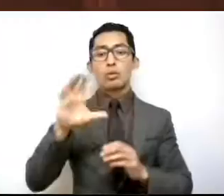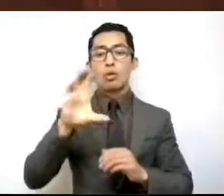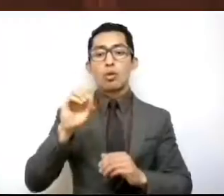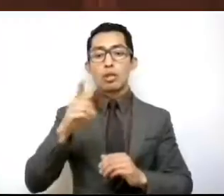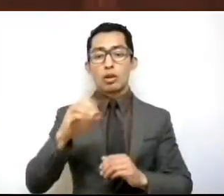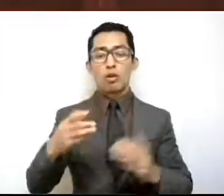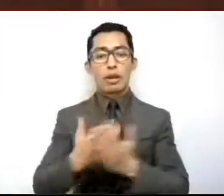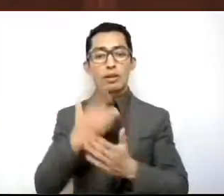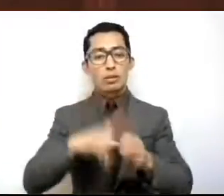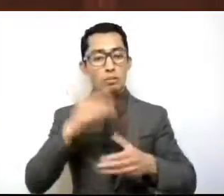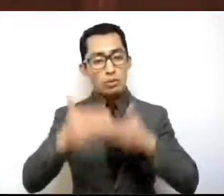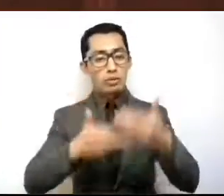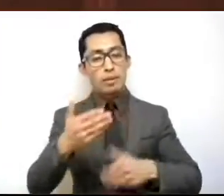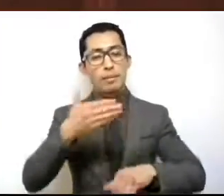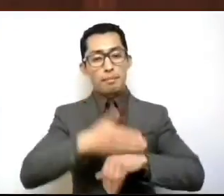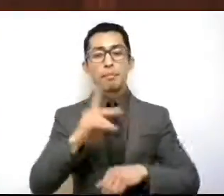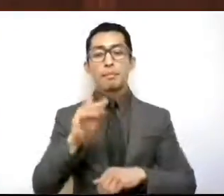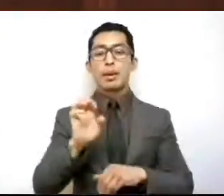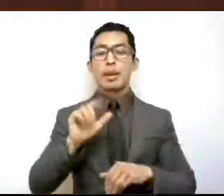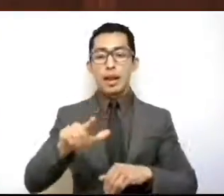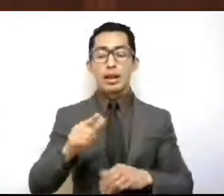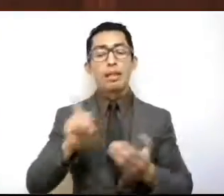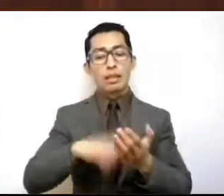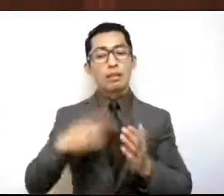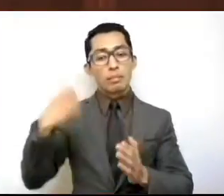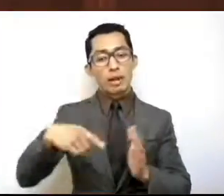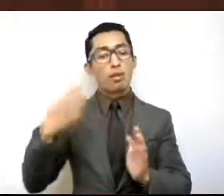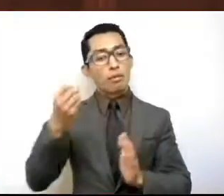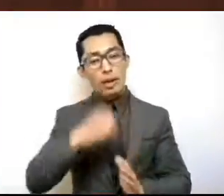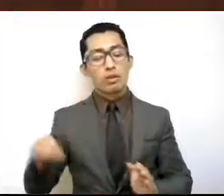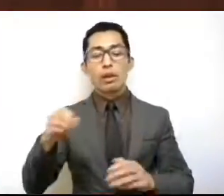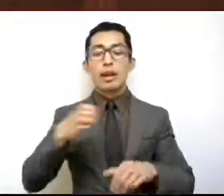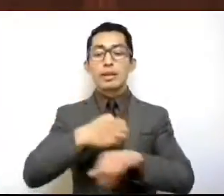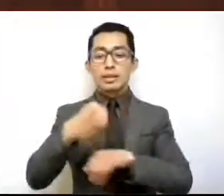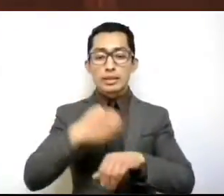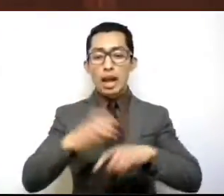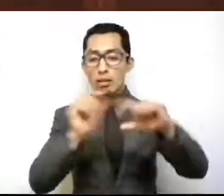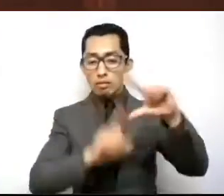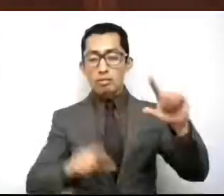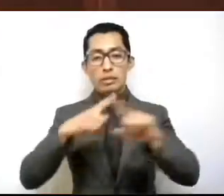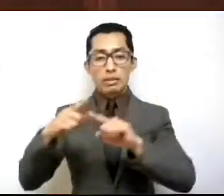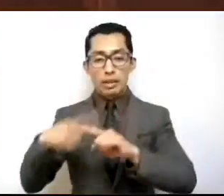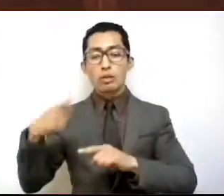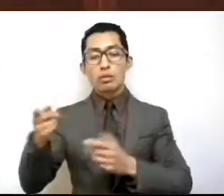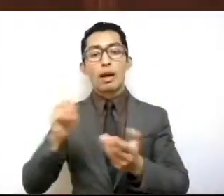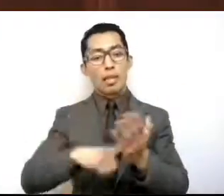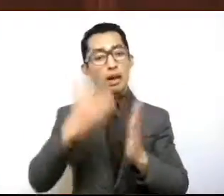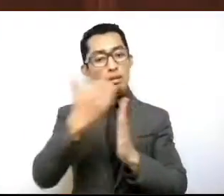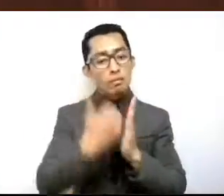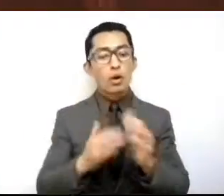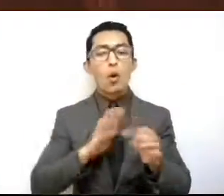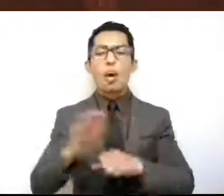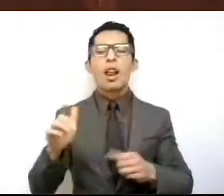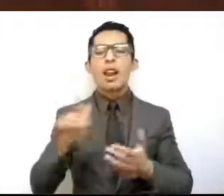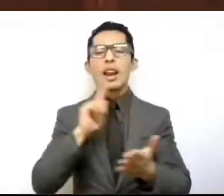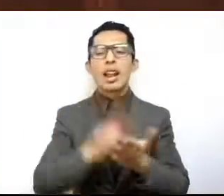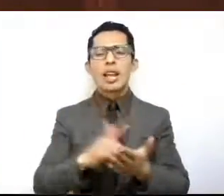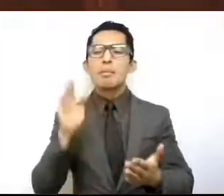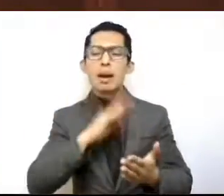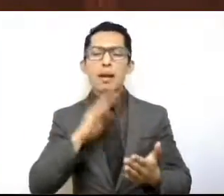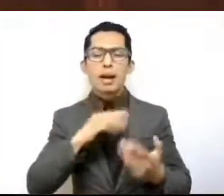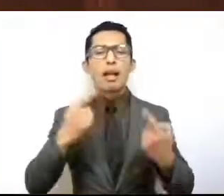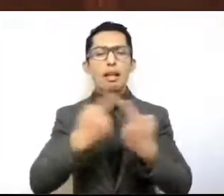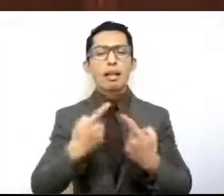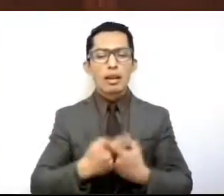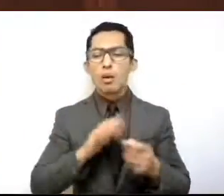Nacional de Procedimientos Penales impone la obligación a las entidades federativas establecer un catálogo de delitos penales, los